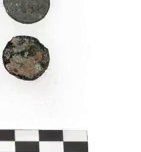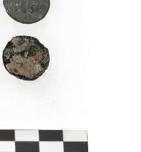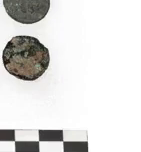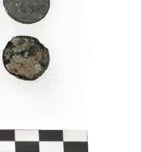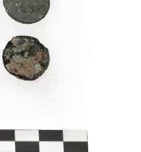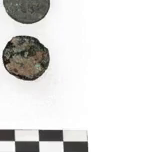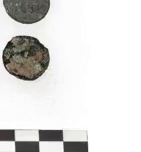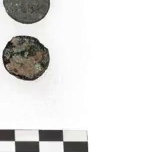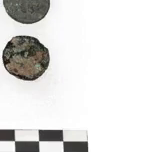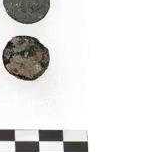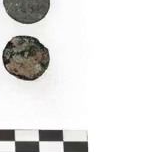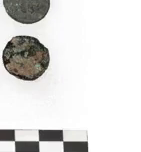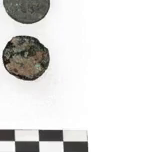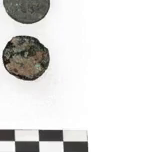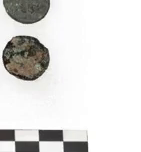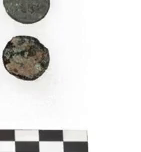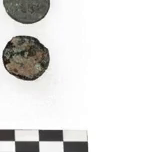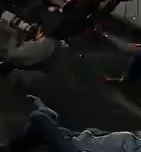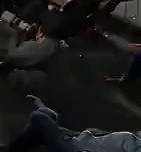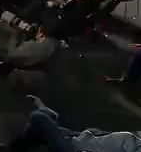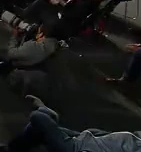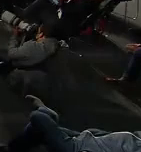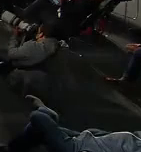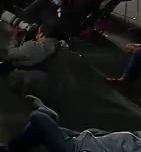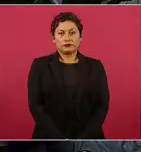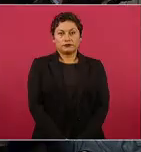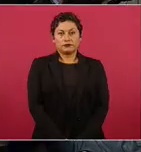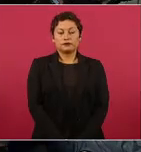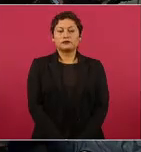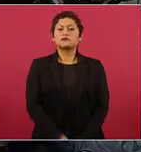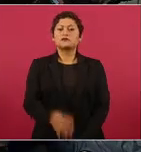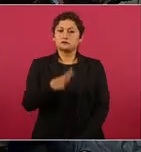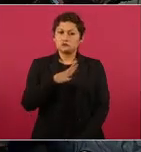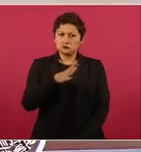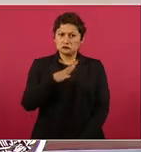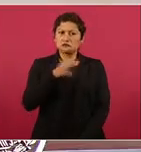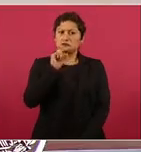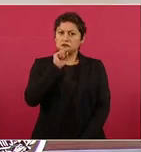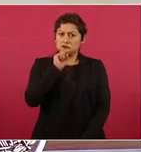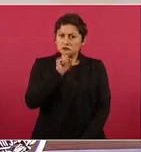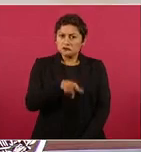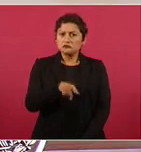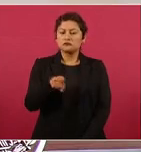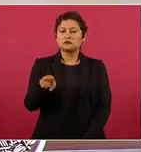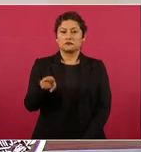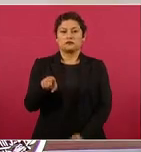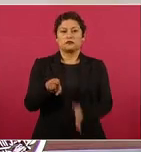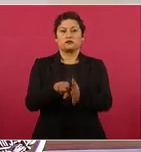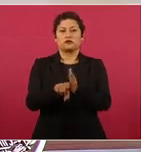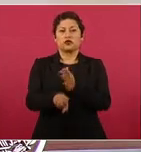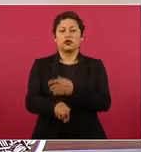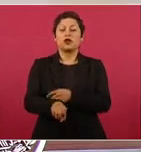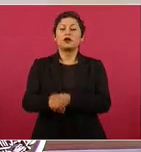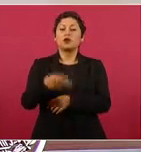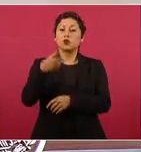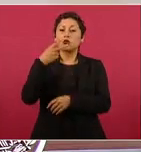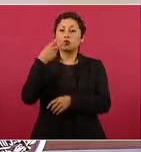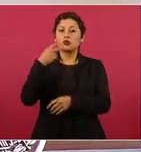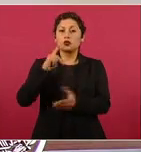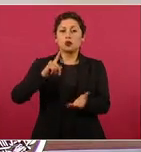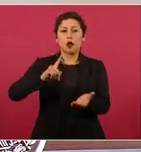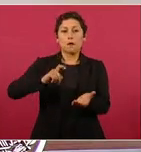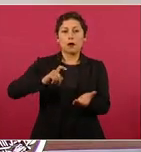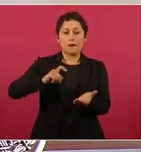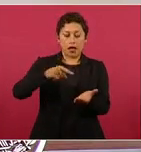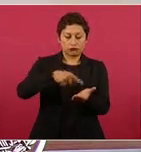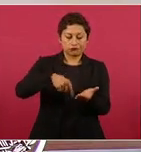dentro del contexto de la colección. Por ahí incluso aparece un cenicero de algún hotel,